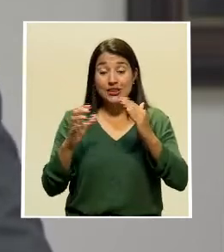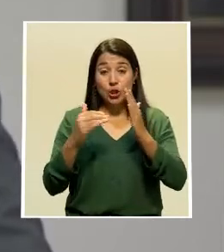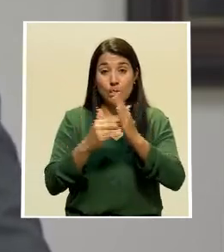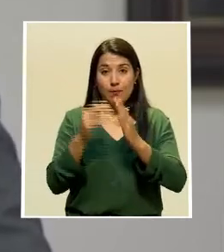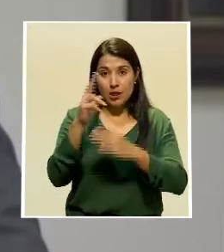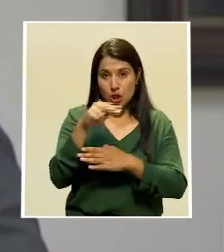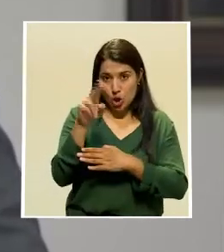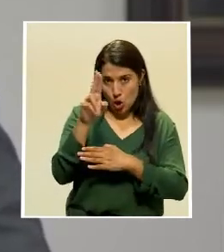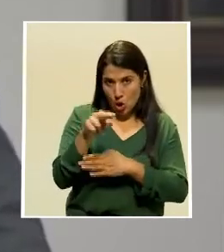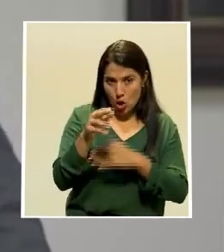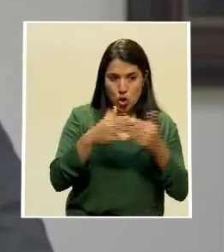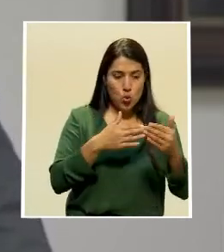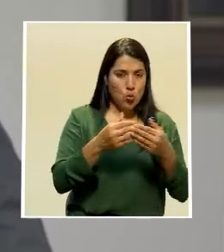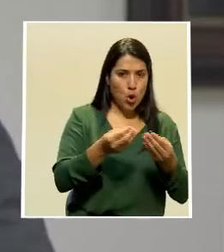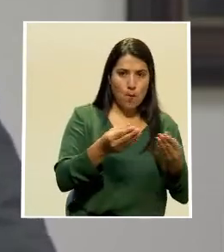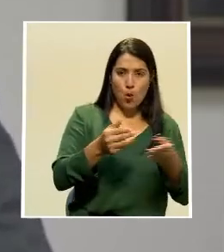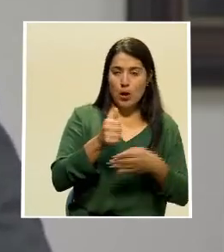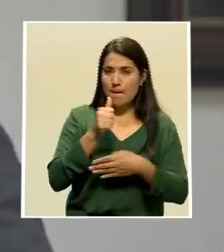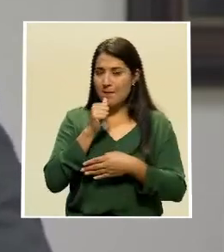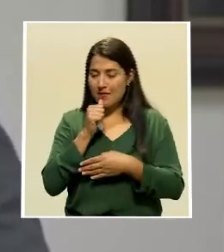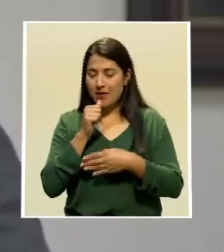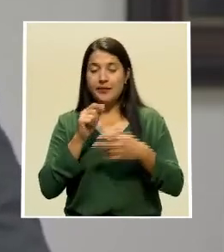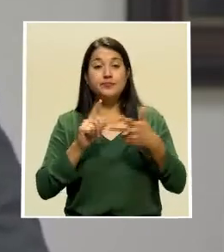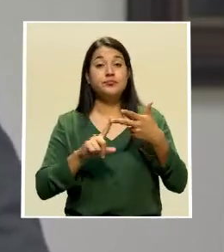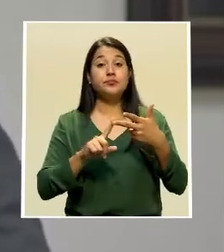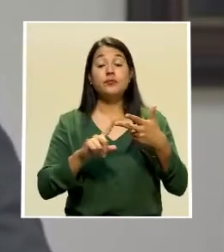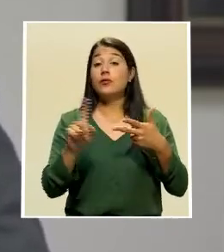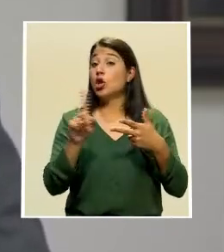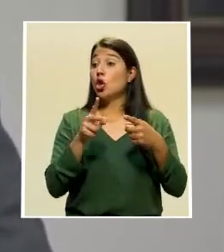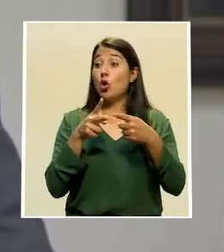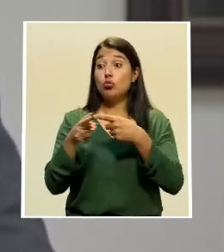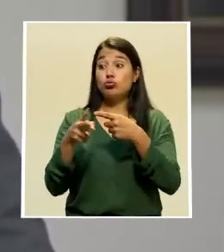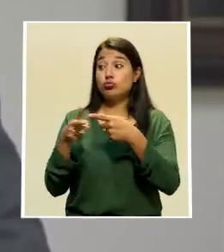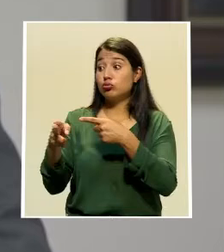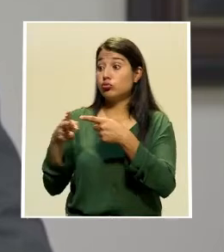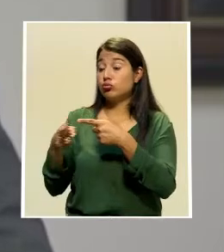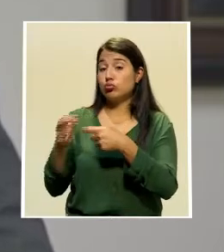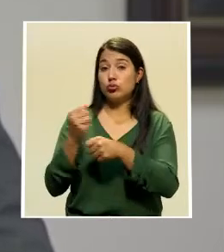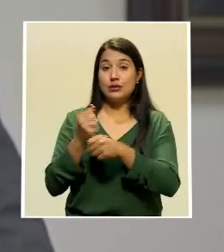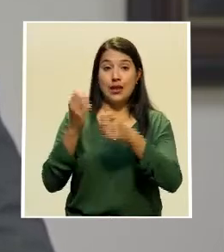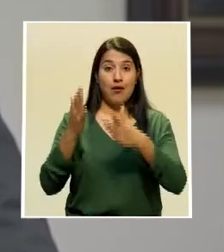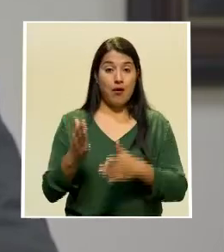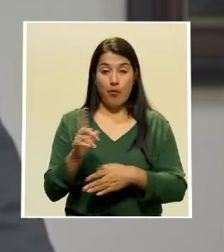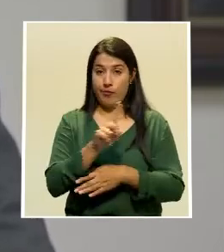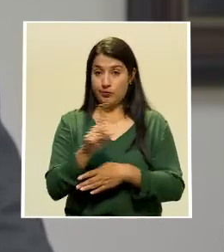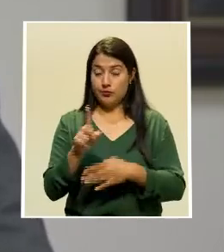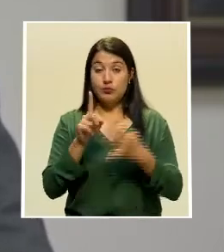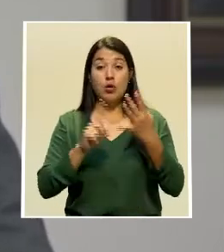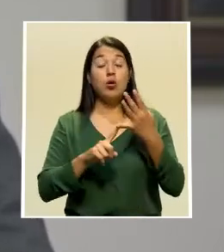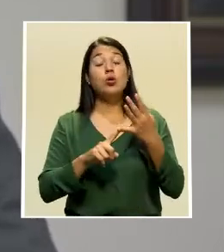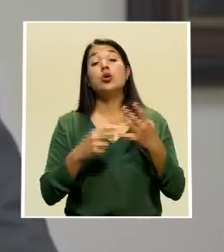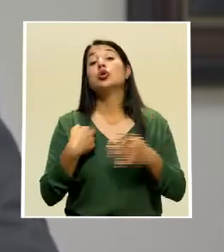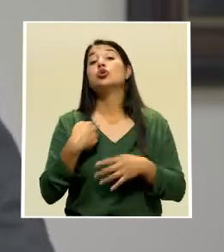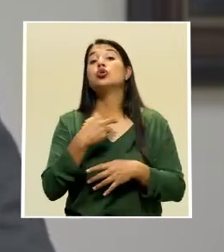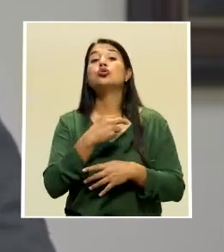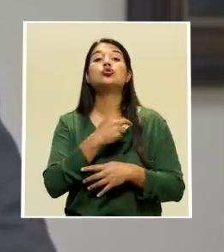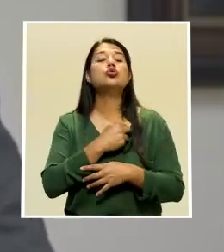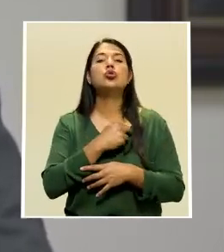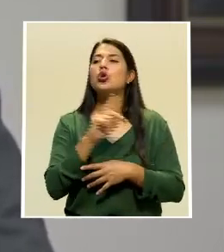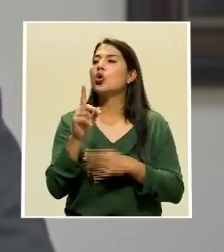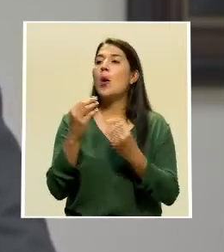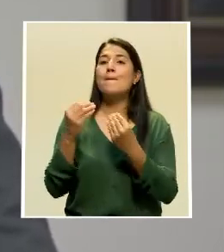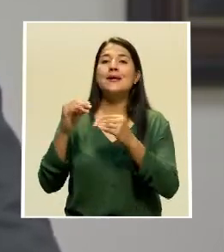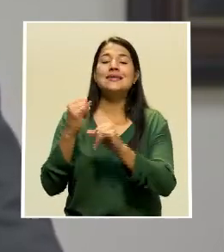del sector público o privado. No habrá despidos masivos de funcionarios. No iremos en venta